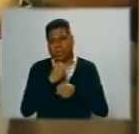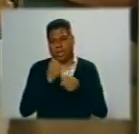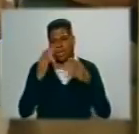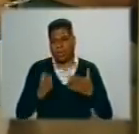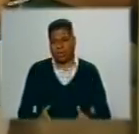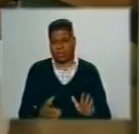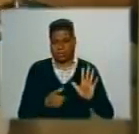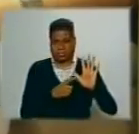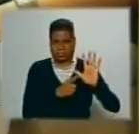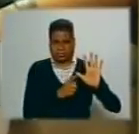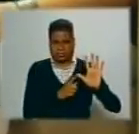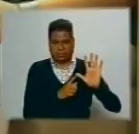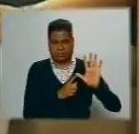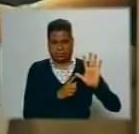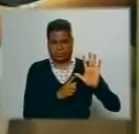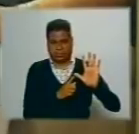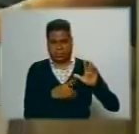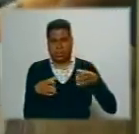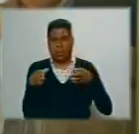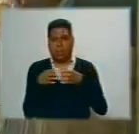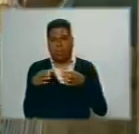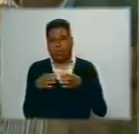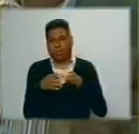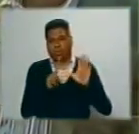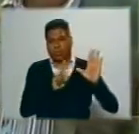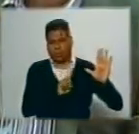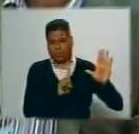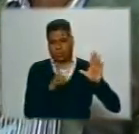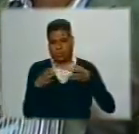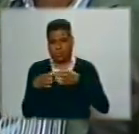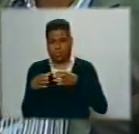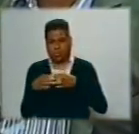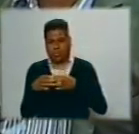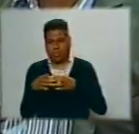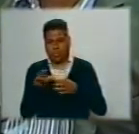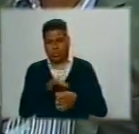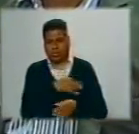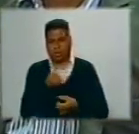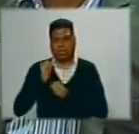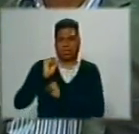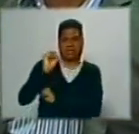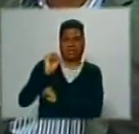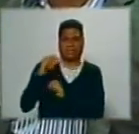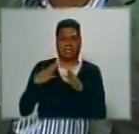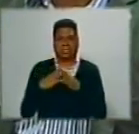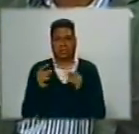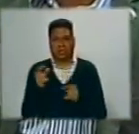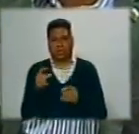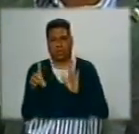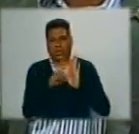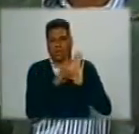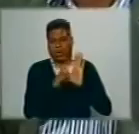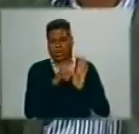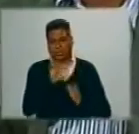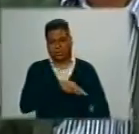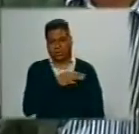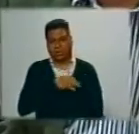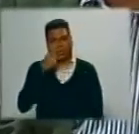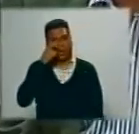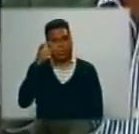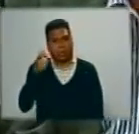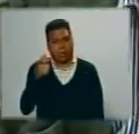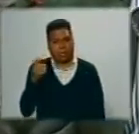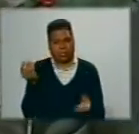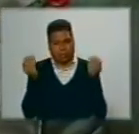trabajadoras, las organizaciones sociales dirigidas a la defensa de los derechos socioeconómicos del pueblo, la que